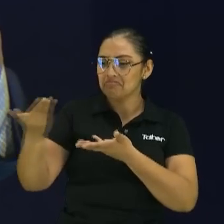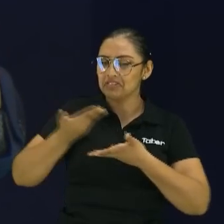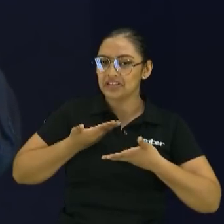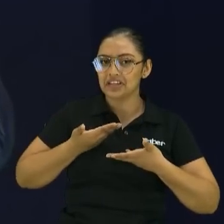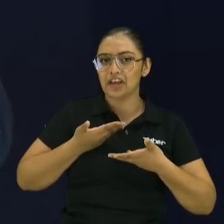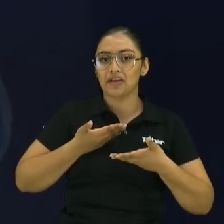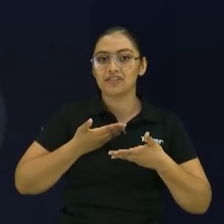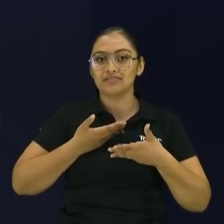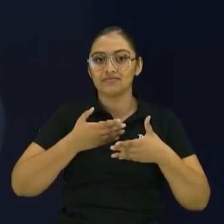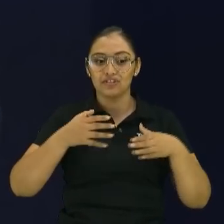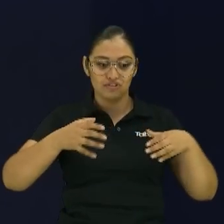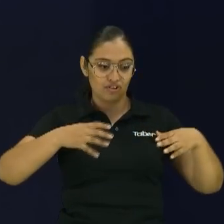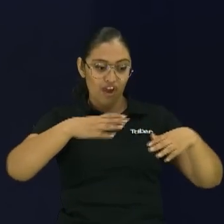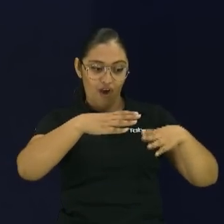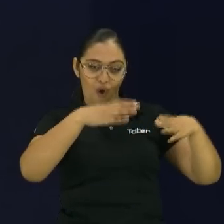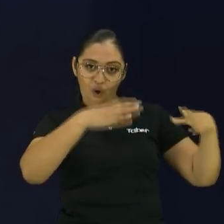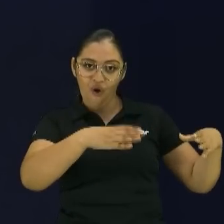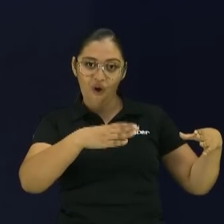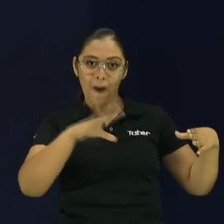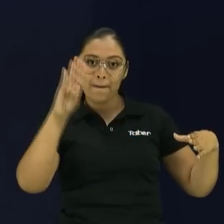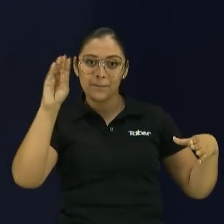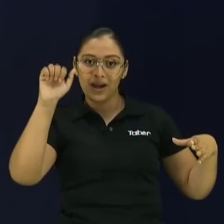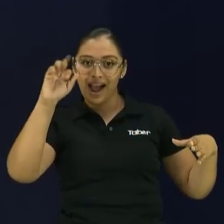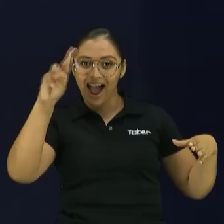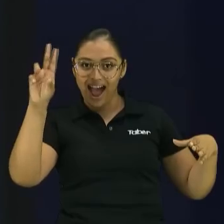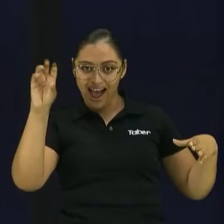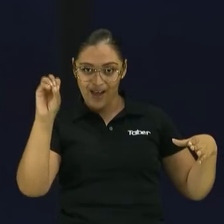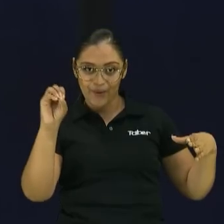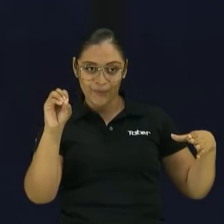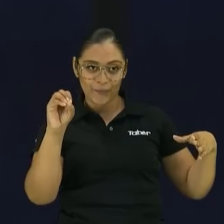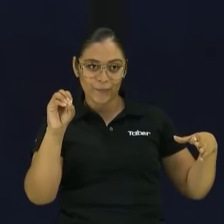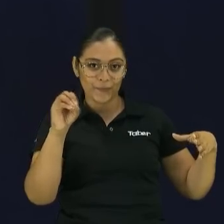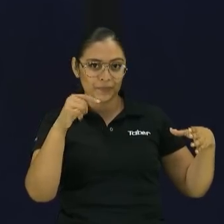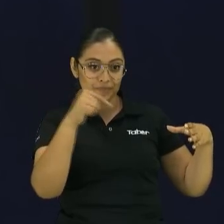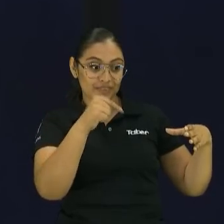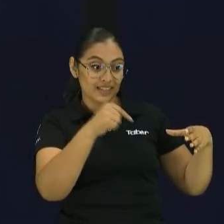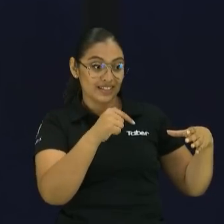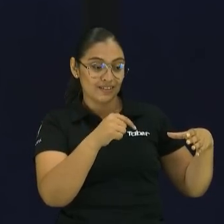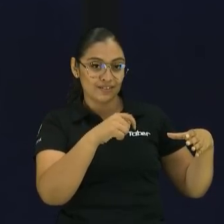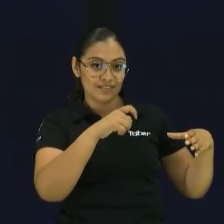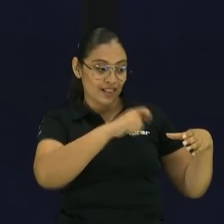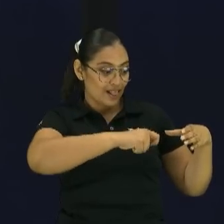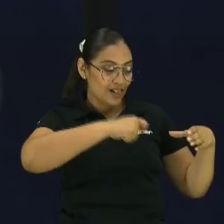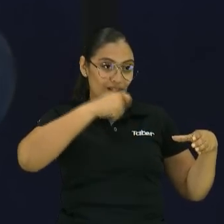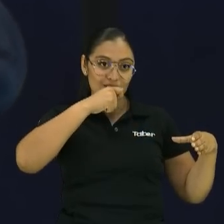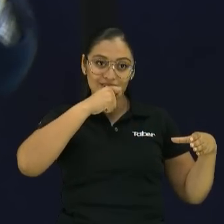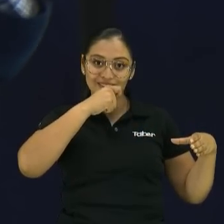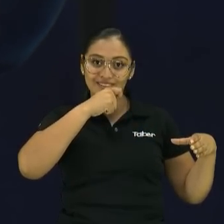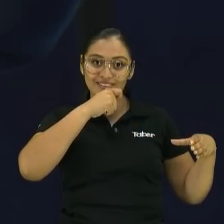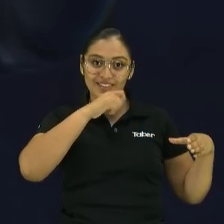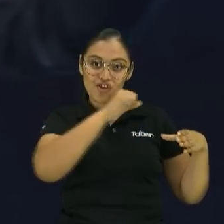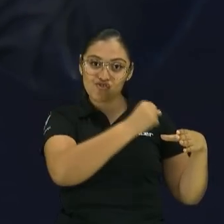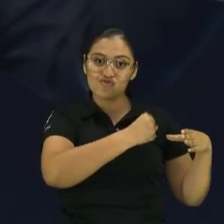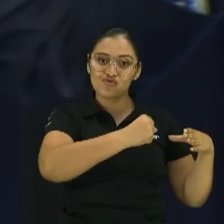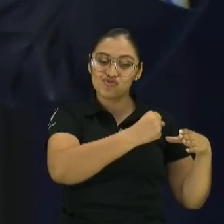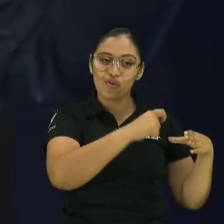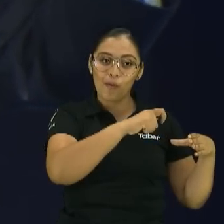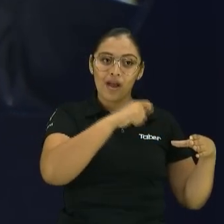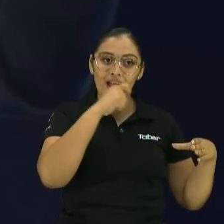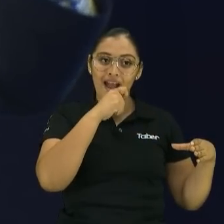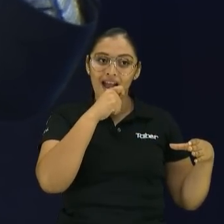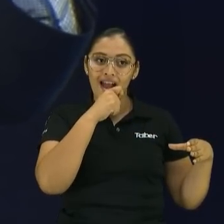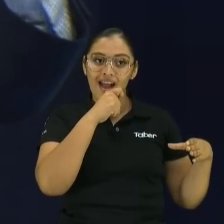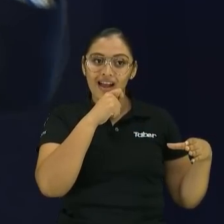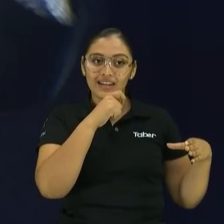literal con gallo en chicha y sabe que estaba tan en satanado el gallo que adentro